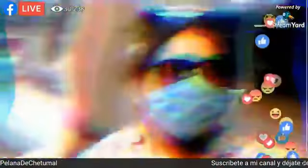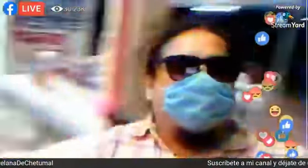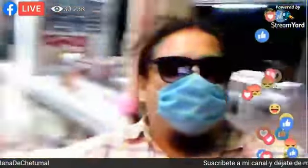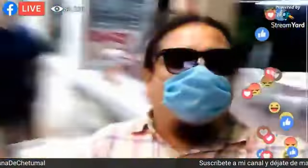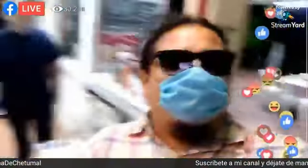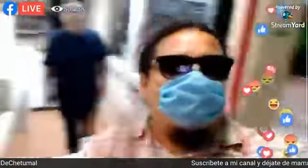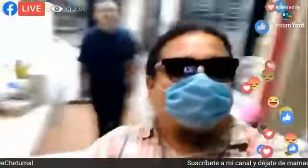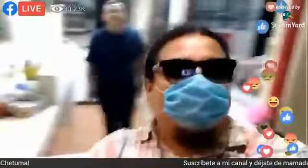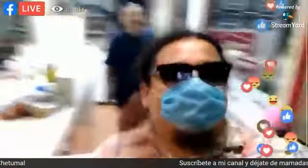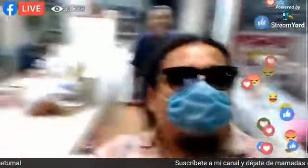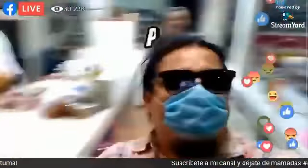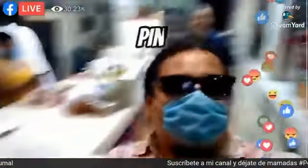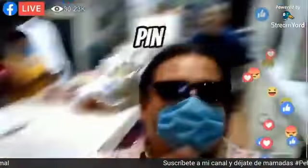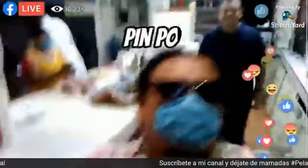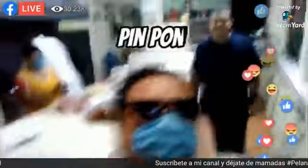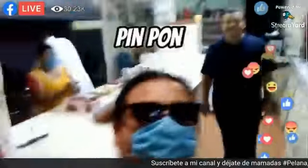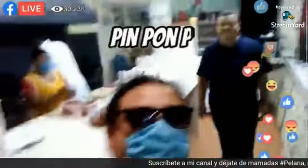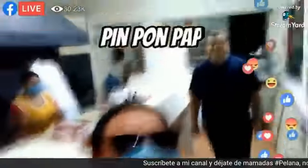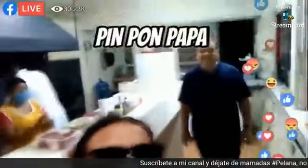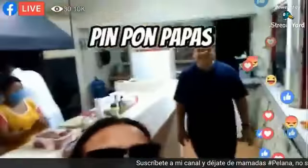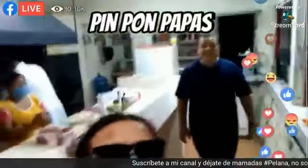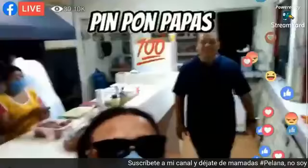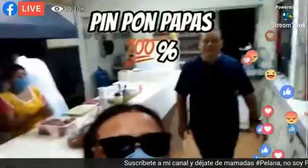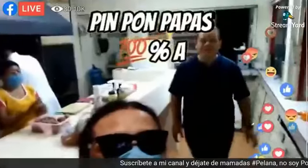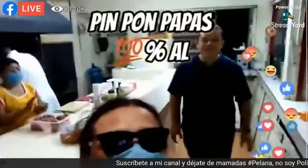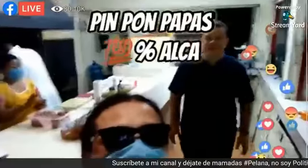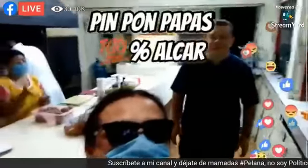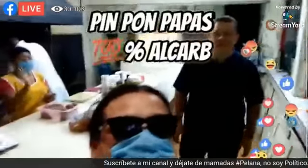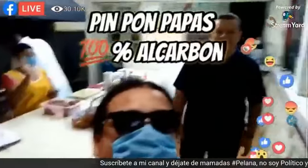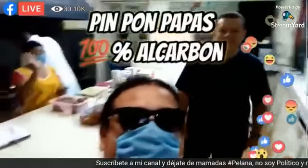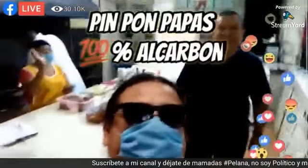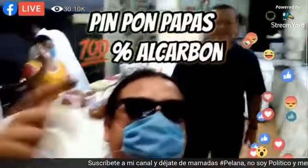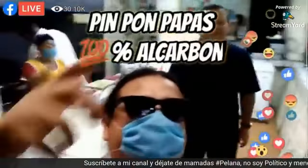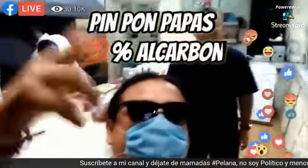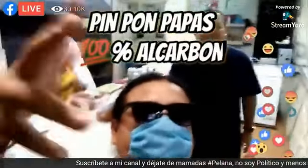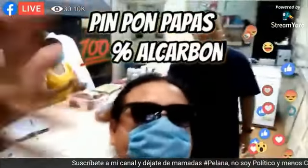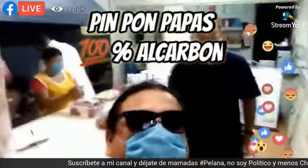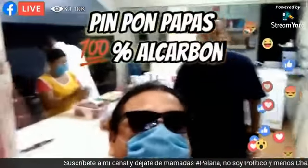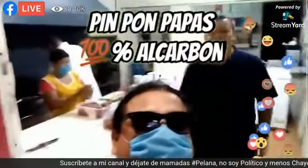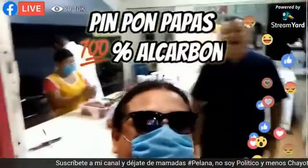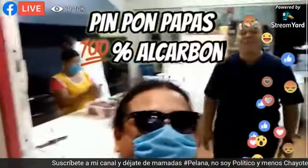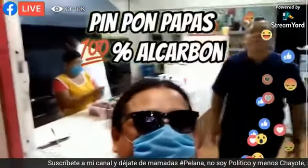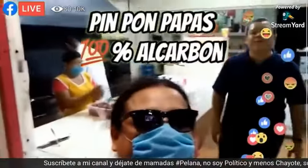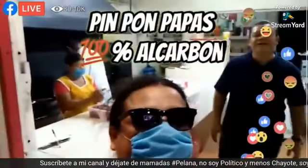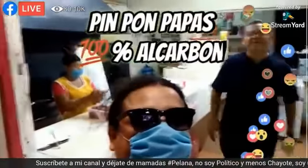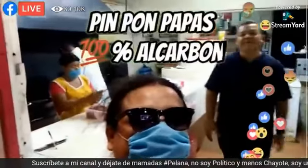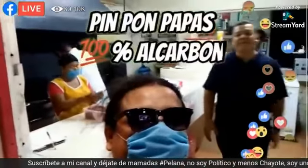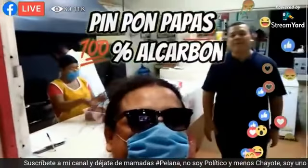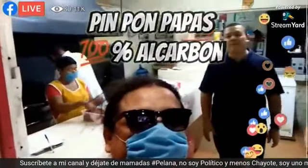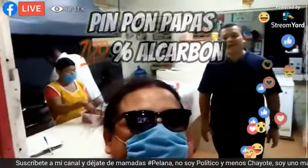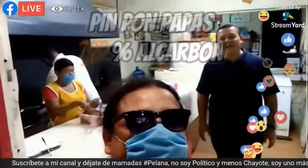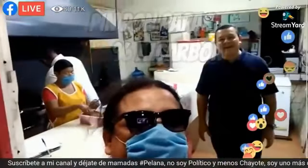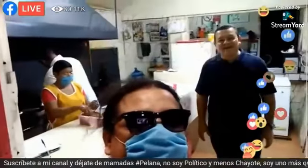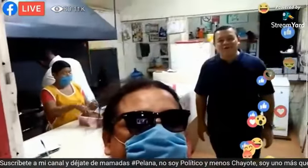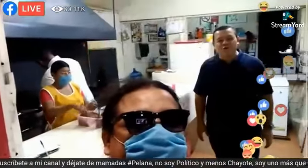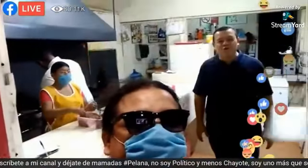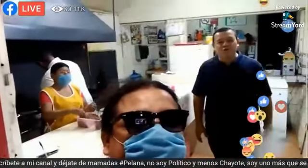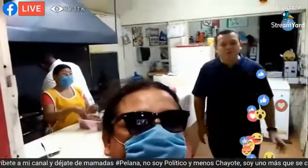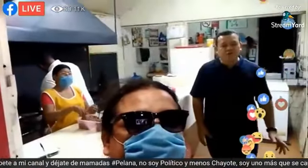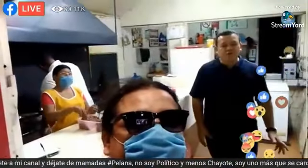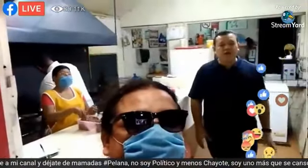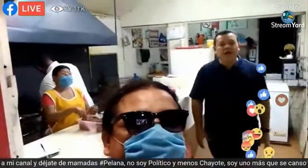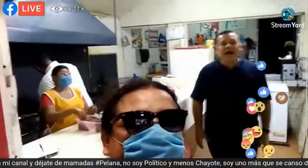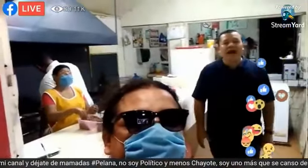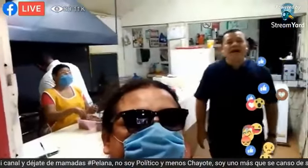Pandilla, familiares y amigos, bienvenidos al Bajón. Y el día de hoy estamos en Big Pong Papas. Y dime, ¿qué venden acá? Hamburguesas, papas rellenas,